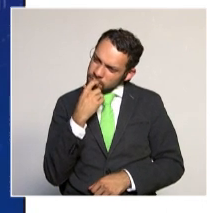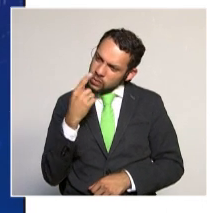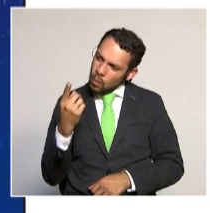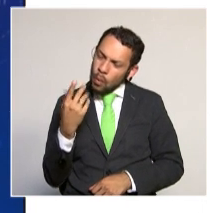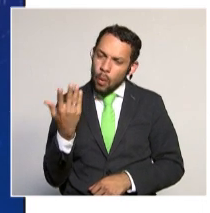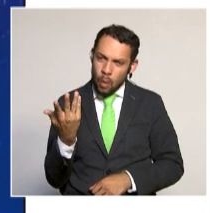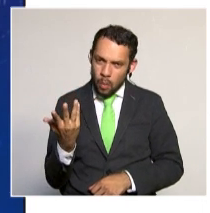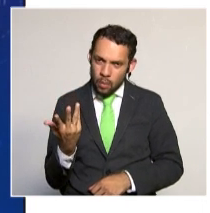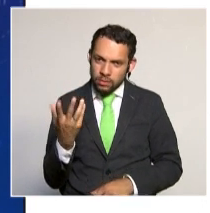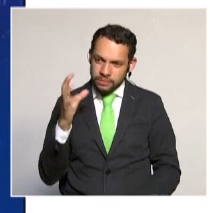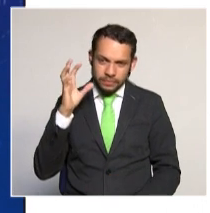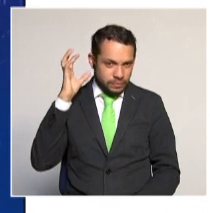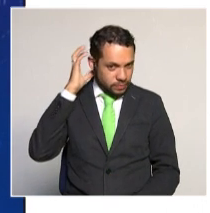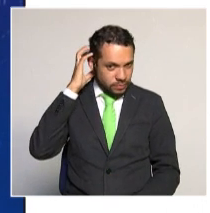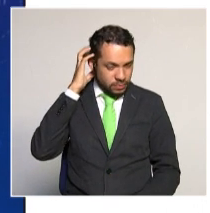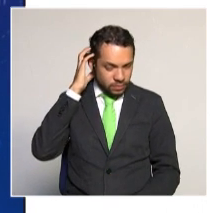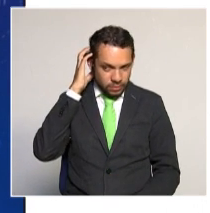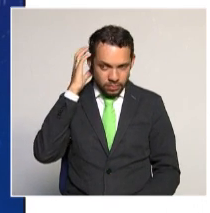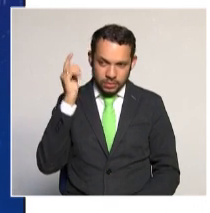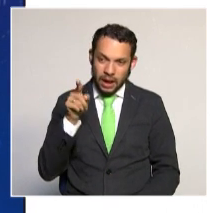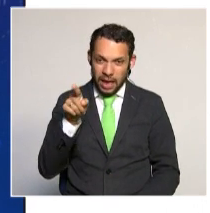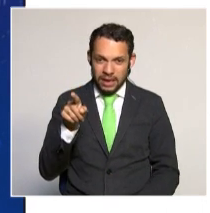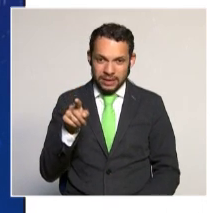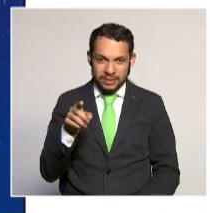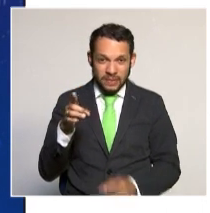con estas flechitas